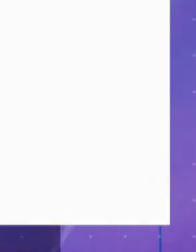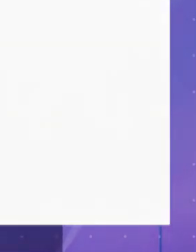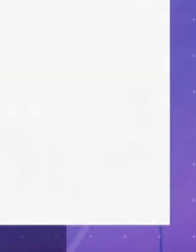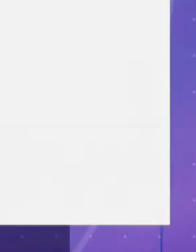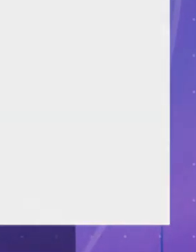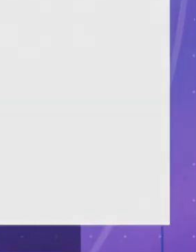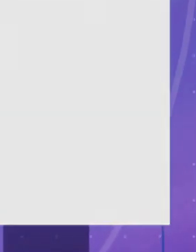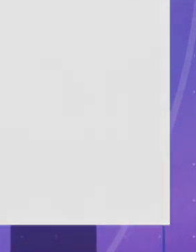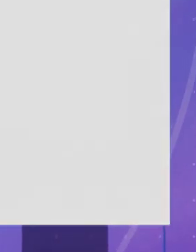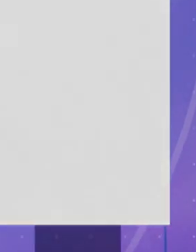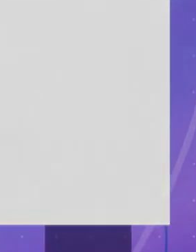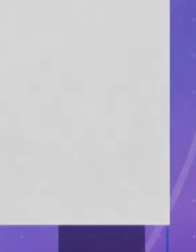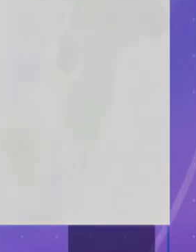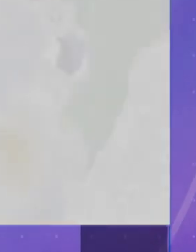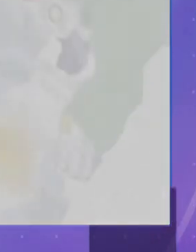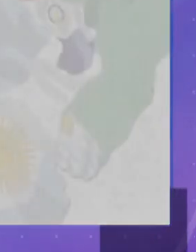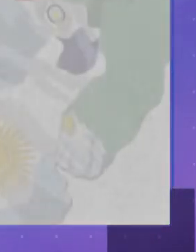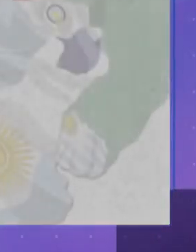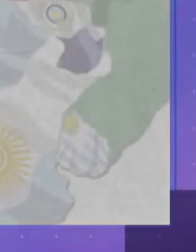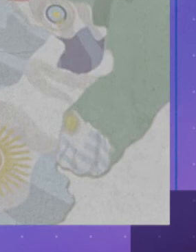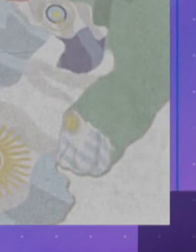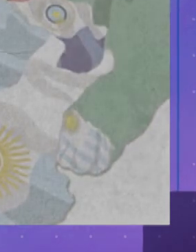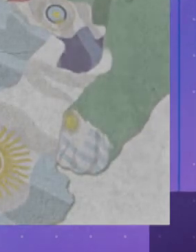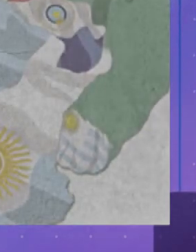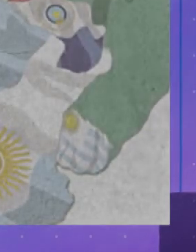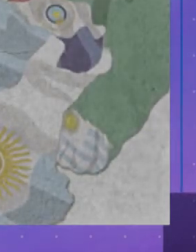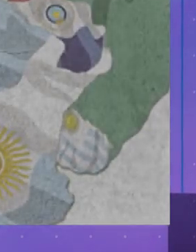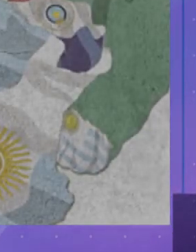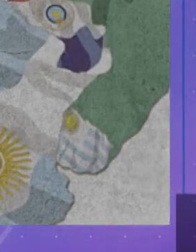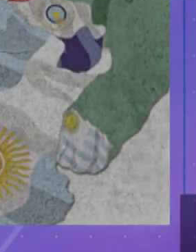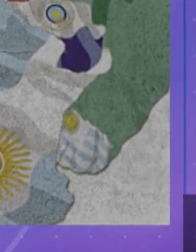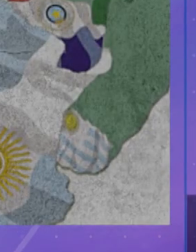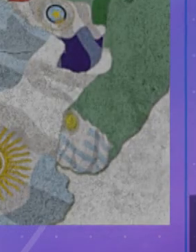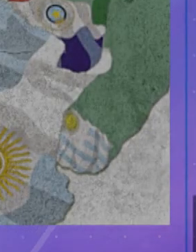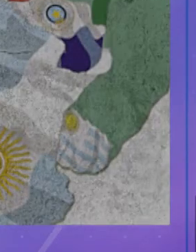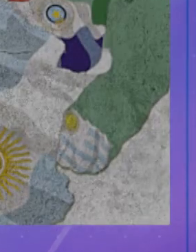¿El Mercosur es una organización netamente diplomática y la discusión económica